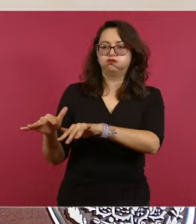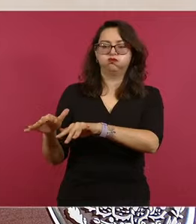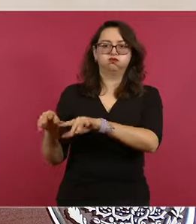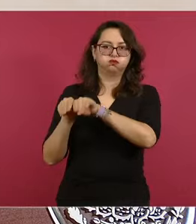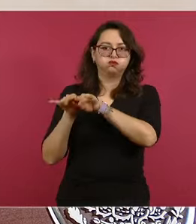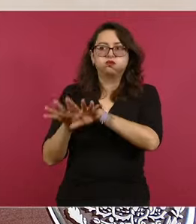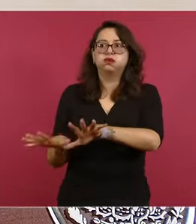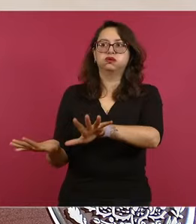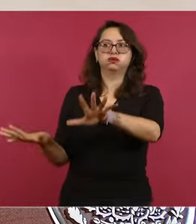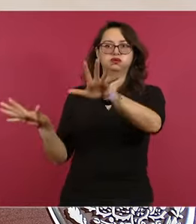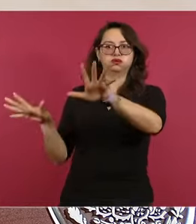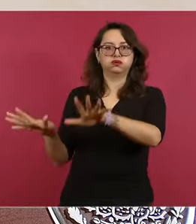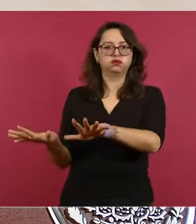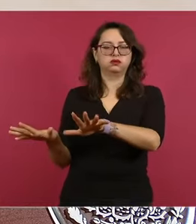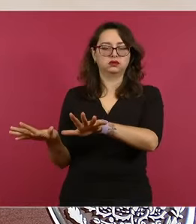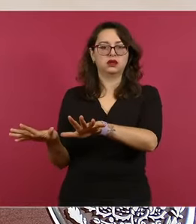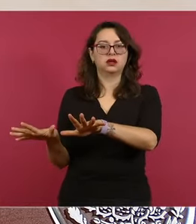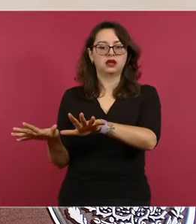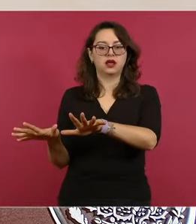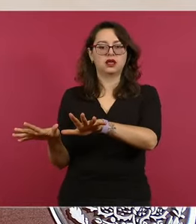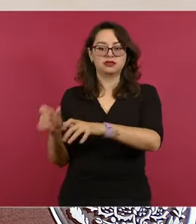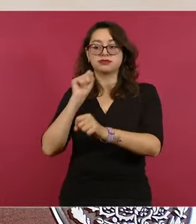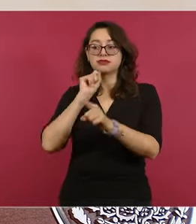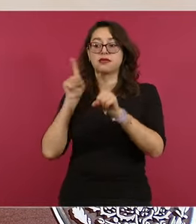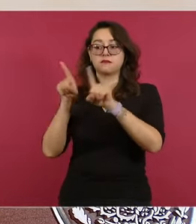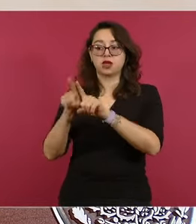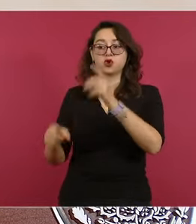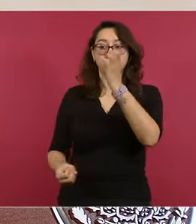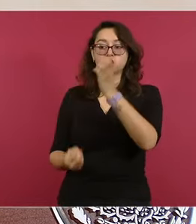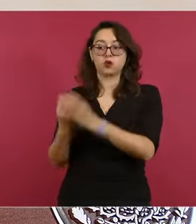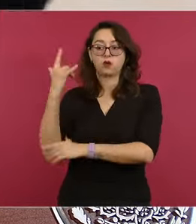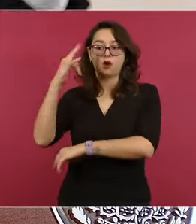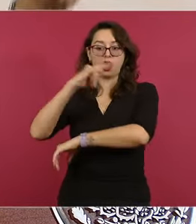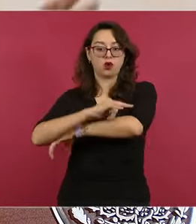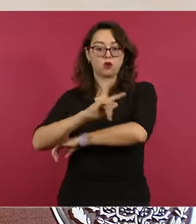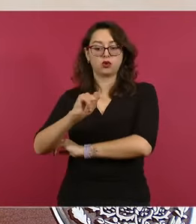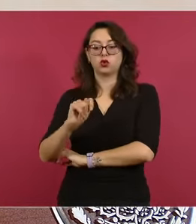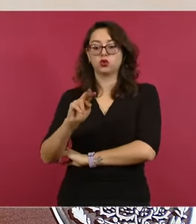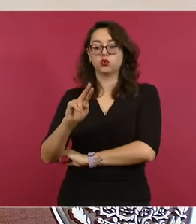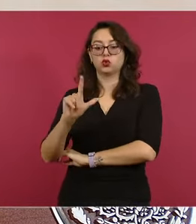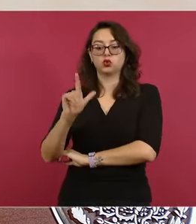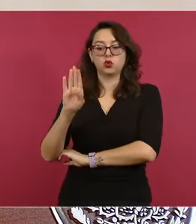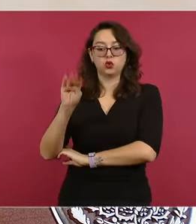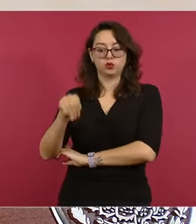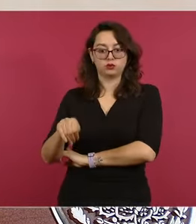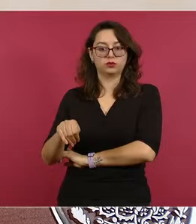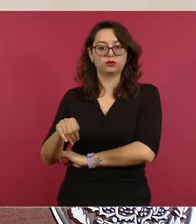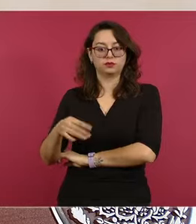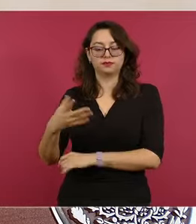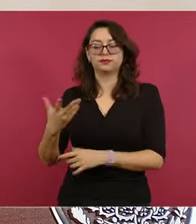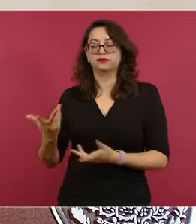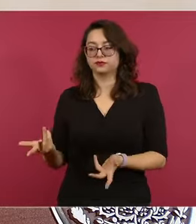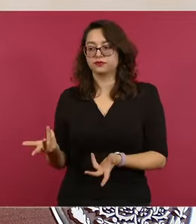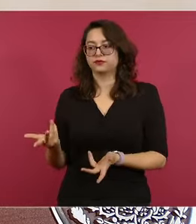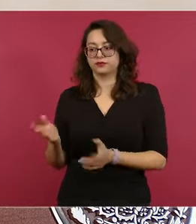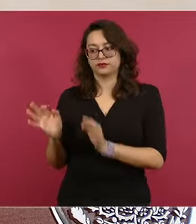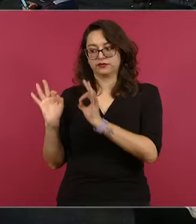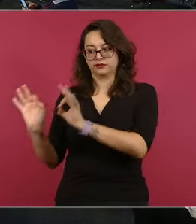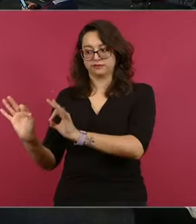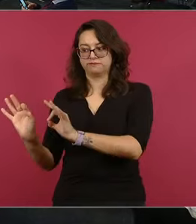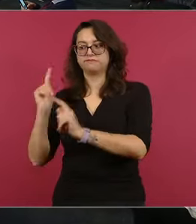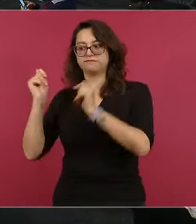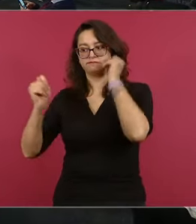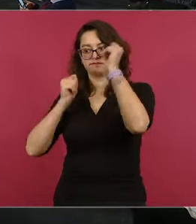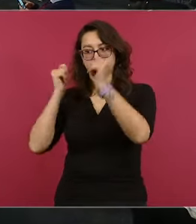de Tulum, es para ir bajando. Todo eso es un desarrollo turístico. El otro